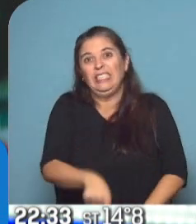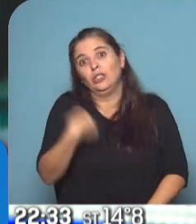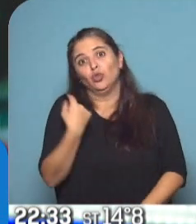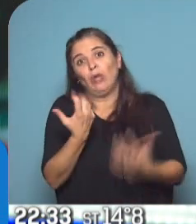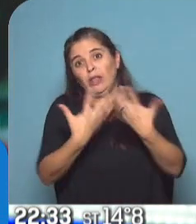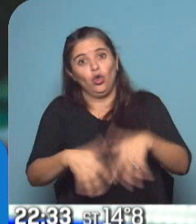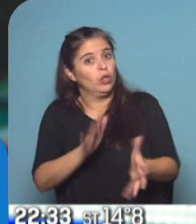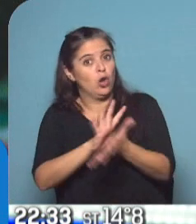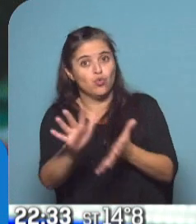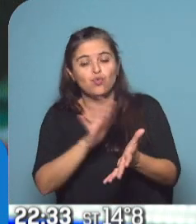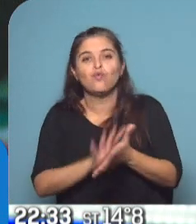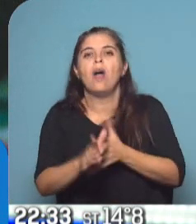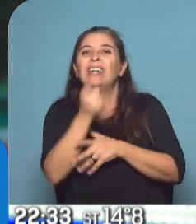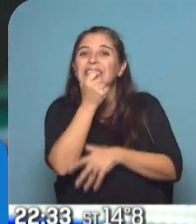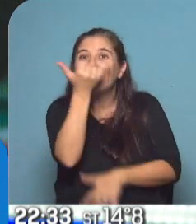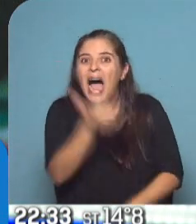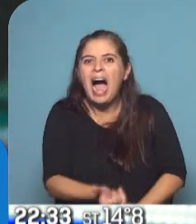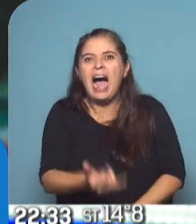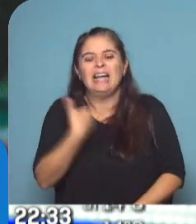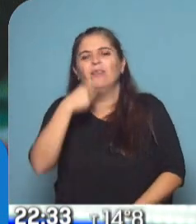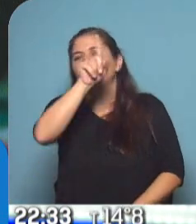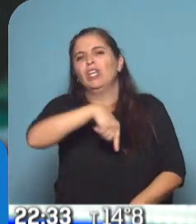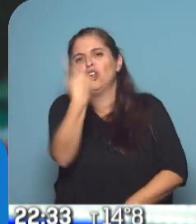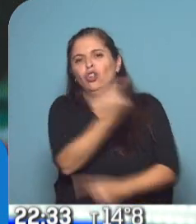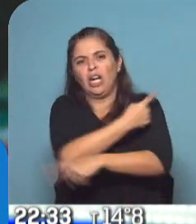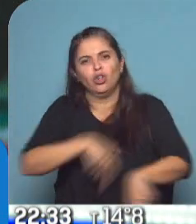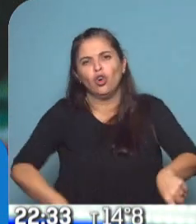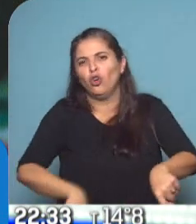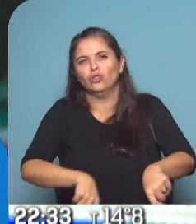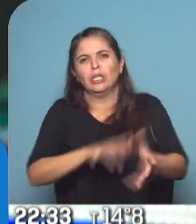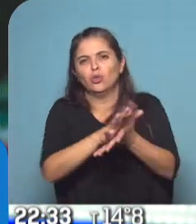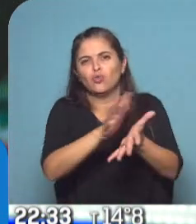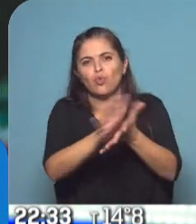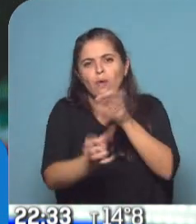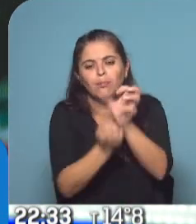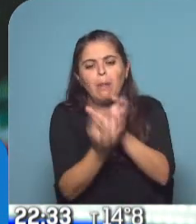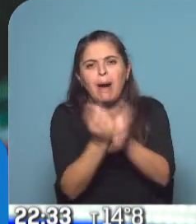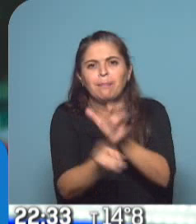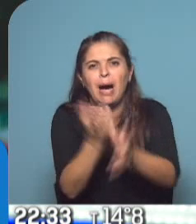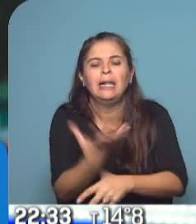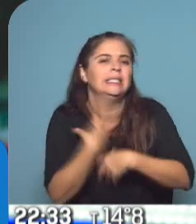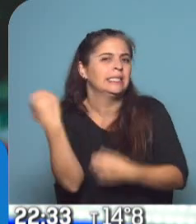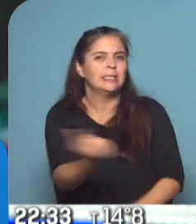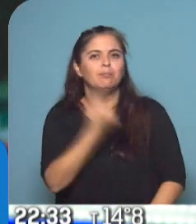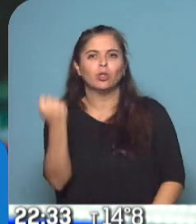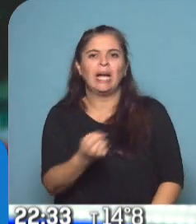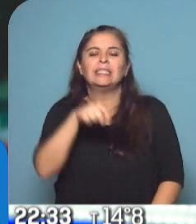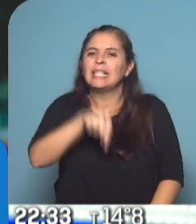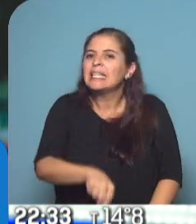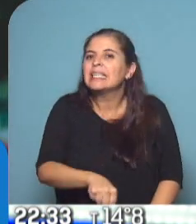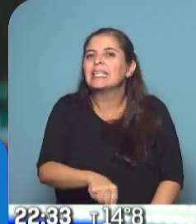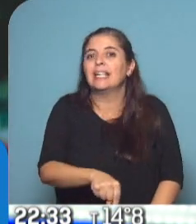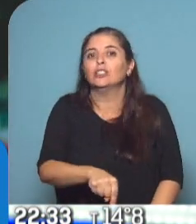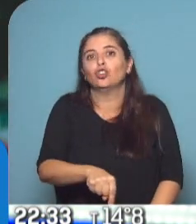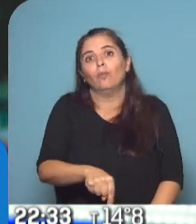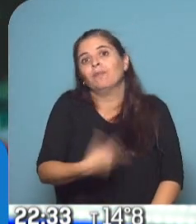el campo a otras tecnologías y eso implica un potencial de productividad muy grande para el país o la empresa del país que maneje